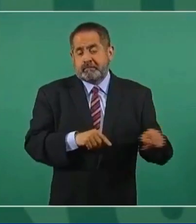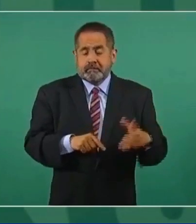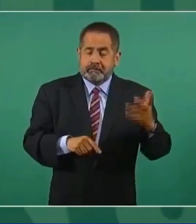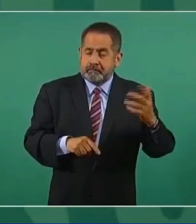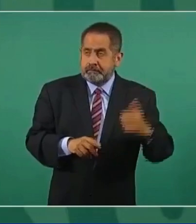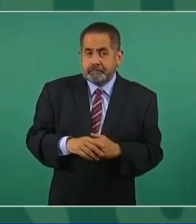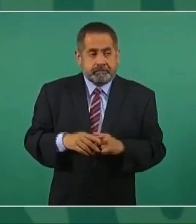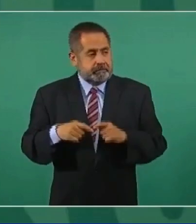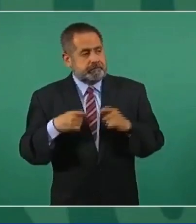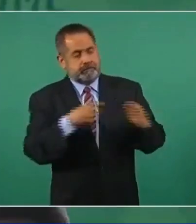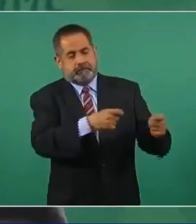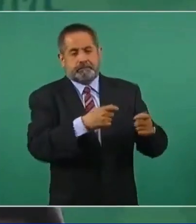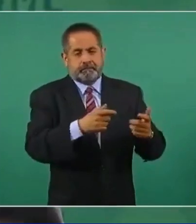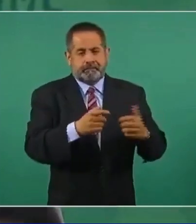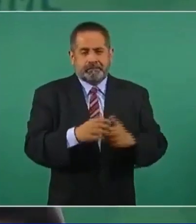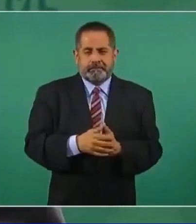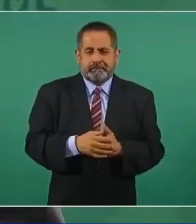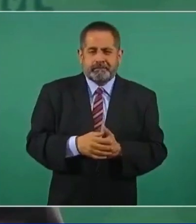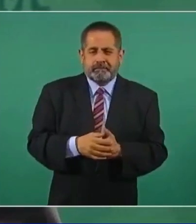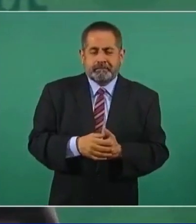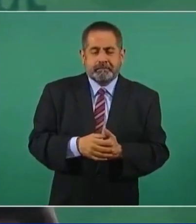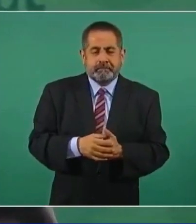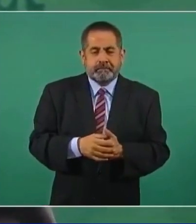Y lo más